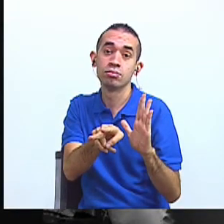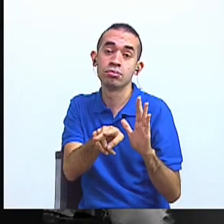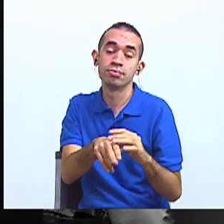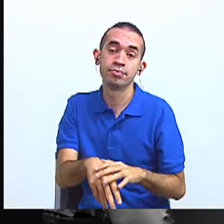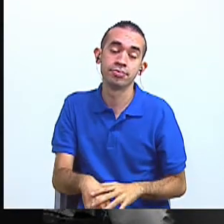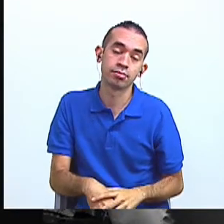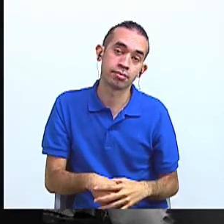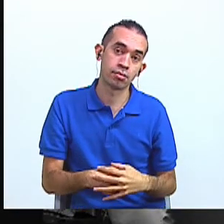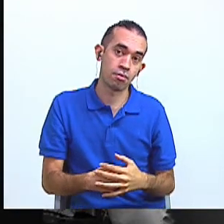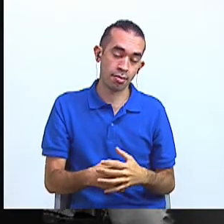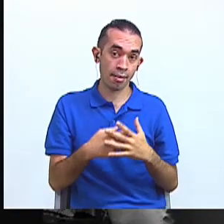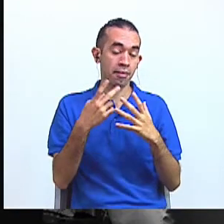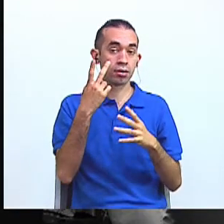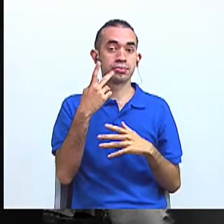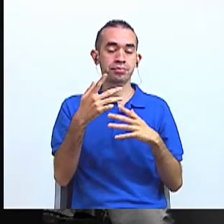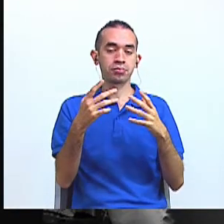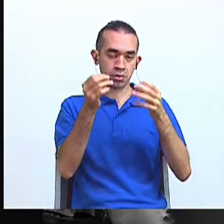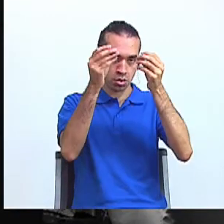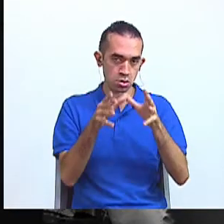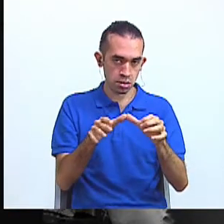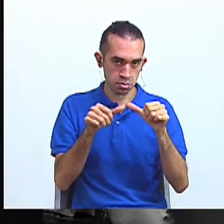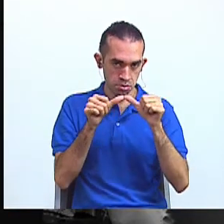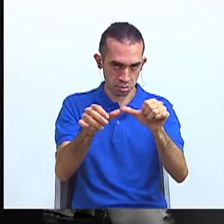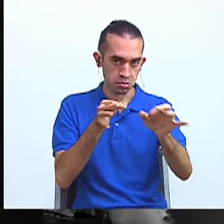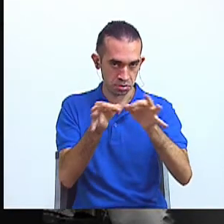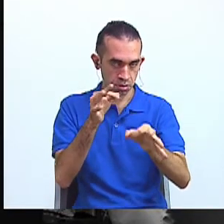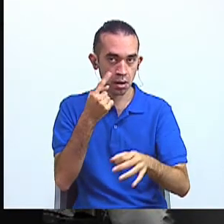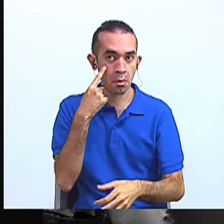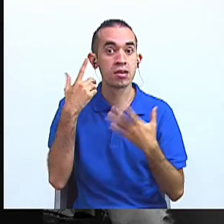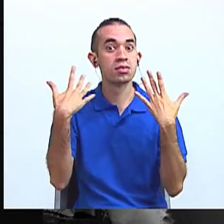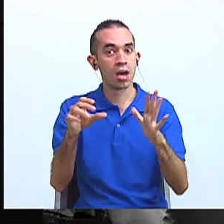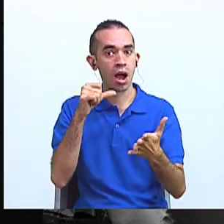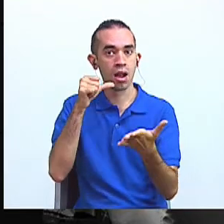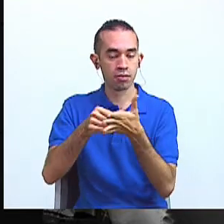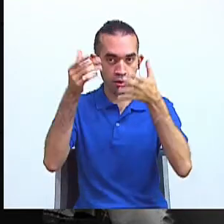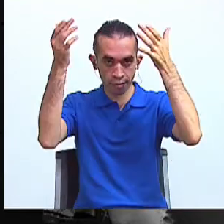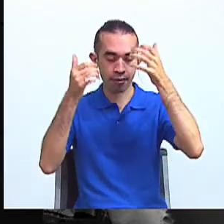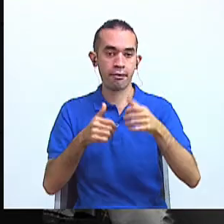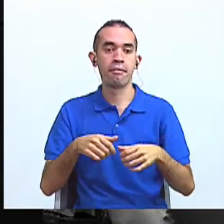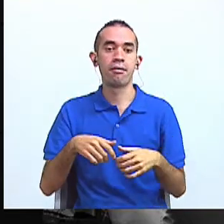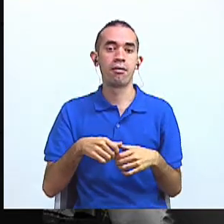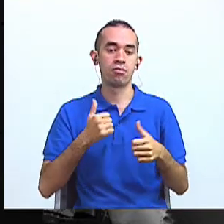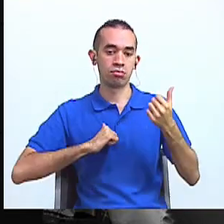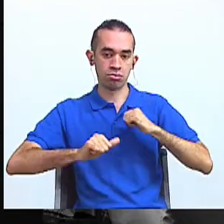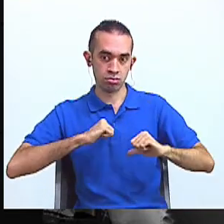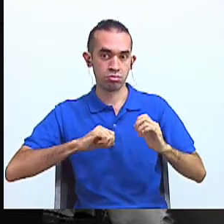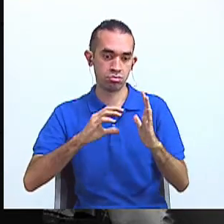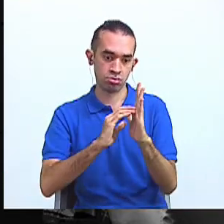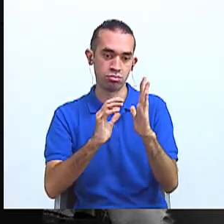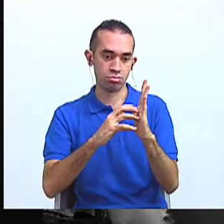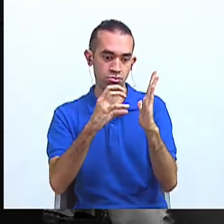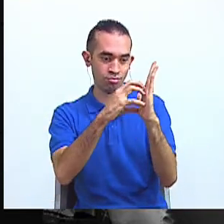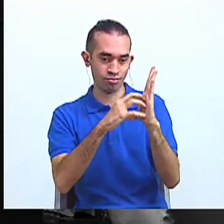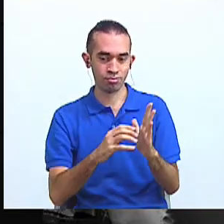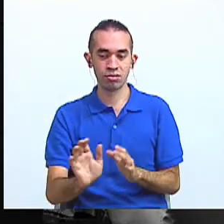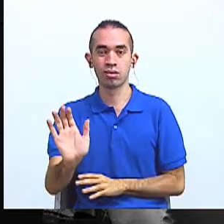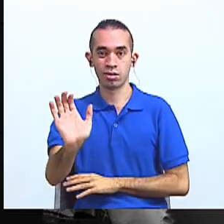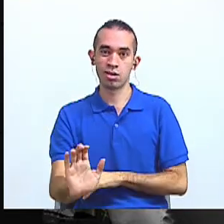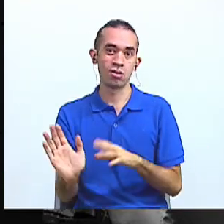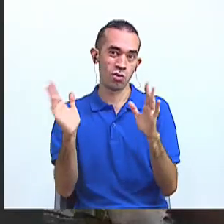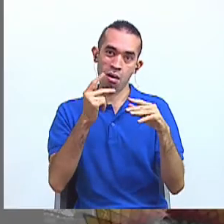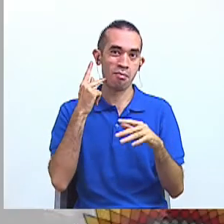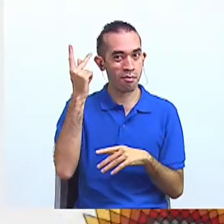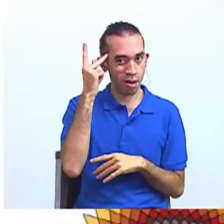Muy bien, hemos visto el texto dramático del Cartero del Rey. Su drama presenta a un niño huérfano llamado Amal, quien sufre una